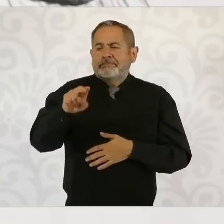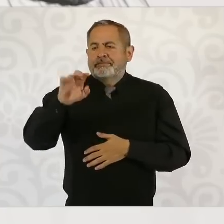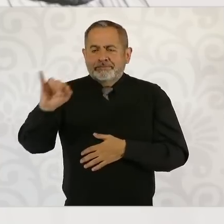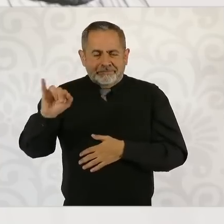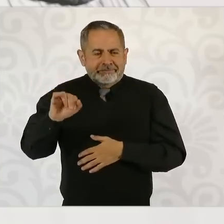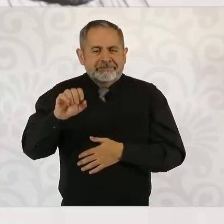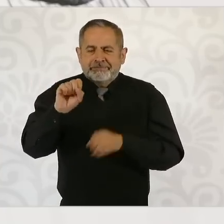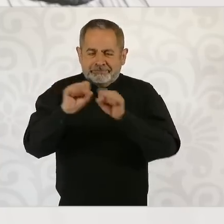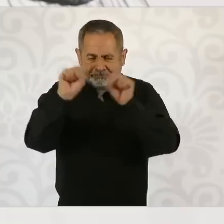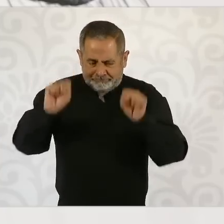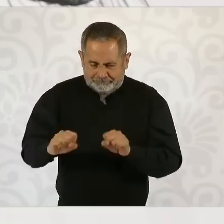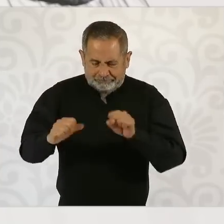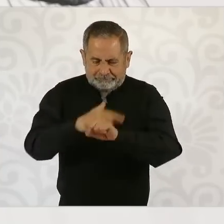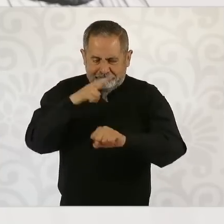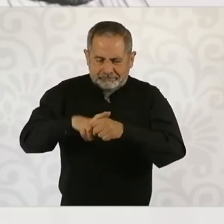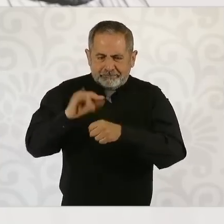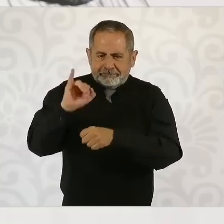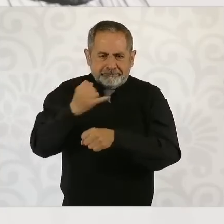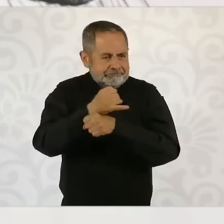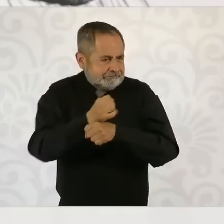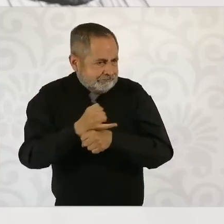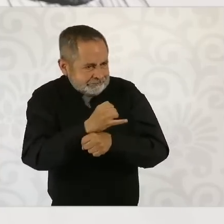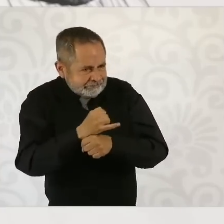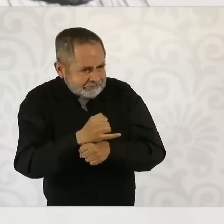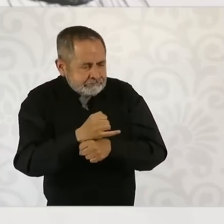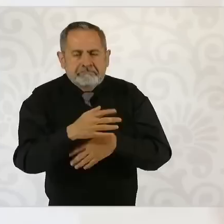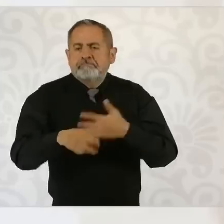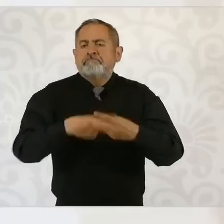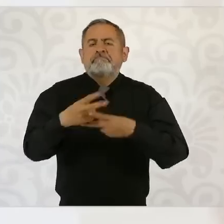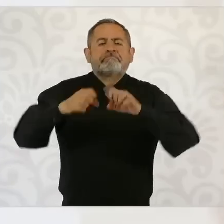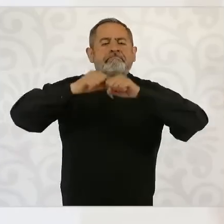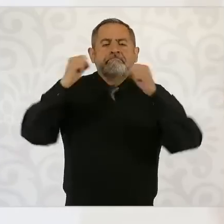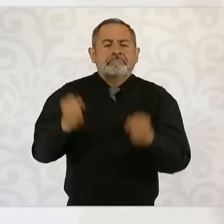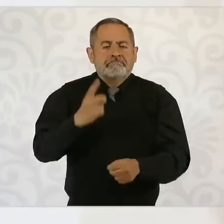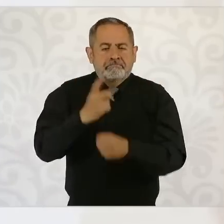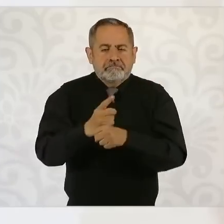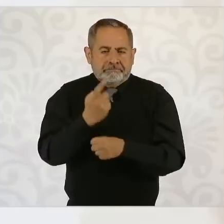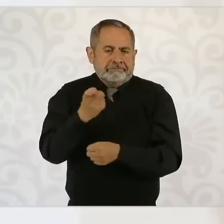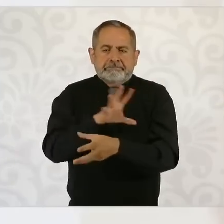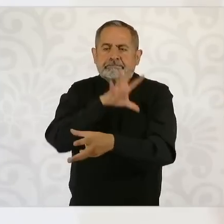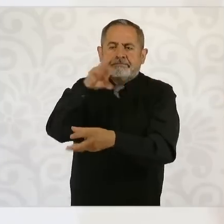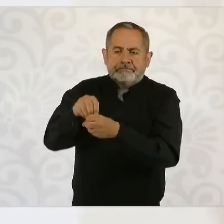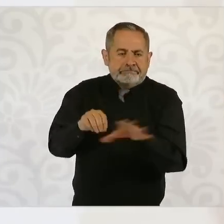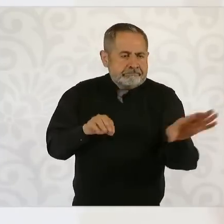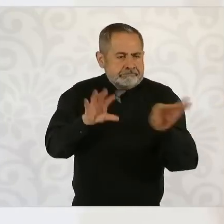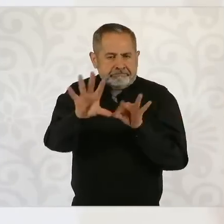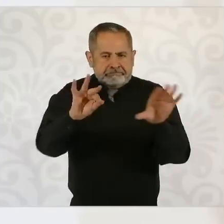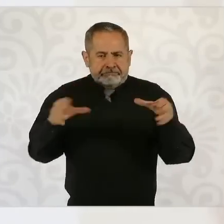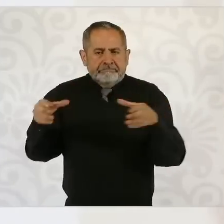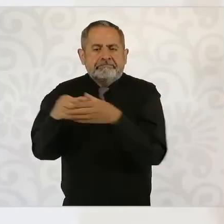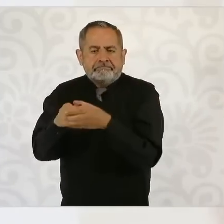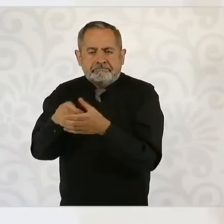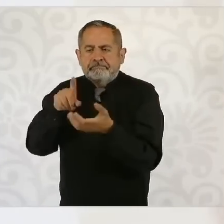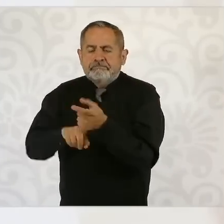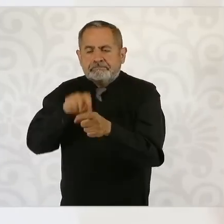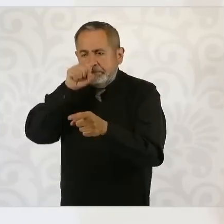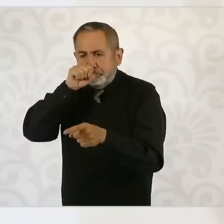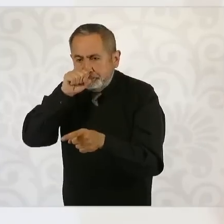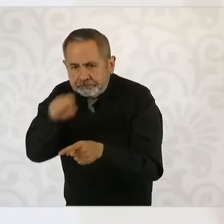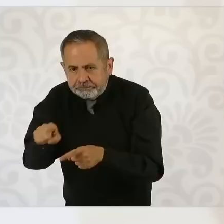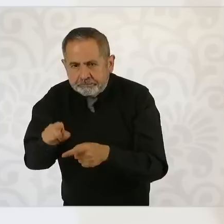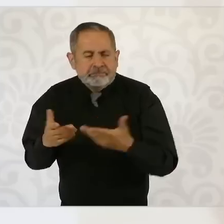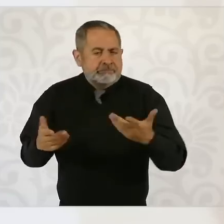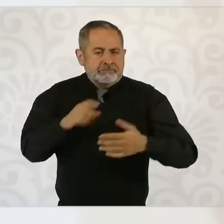Investigación para la seguridad pública. Y ahí es donde tiene sus elementos. Además, pues tiene